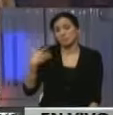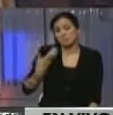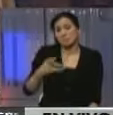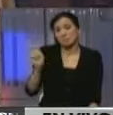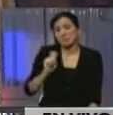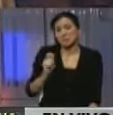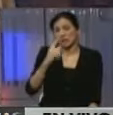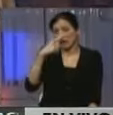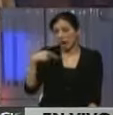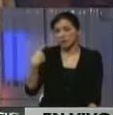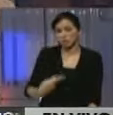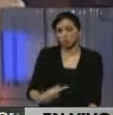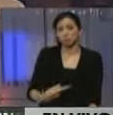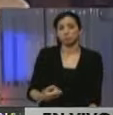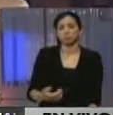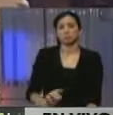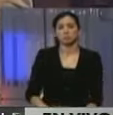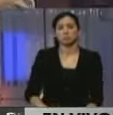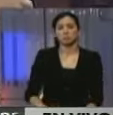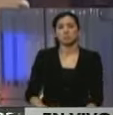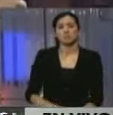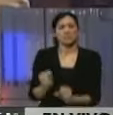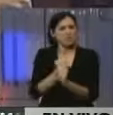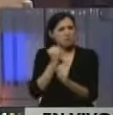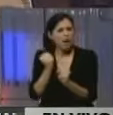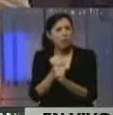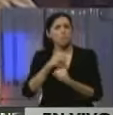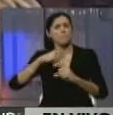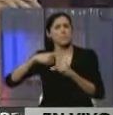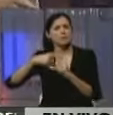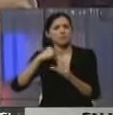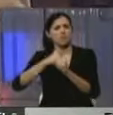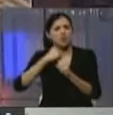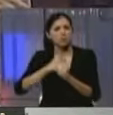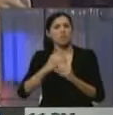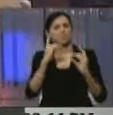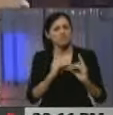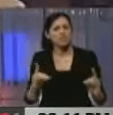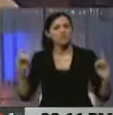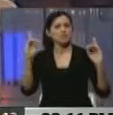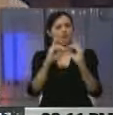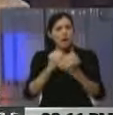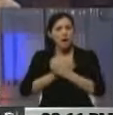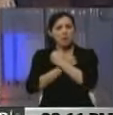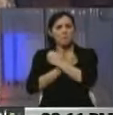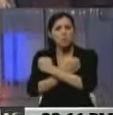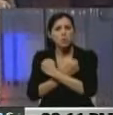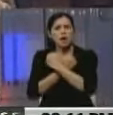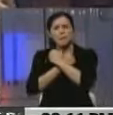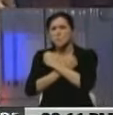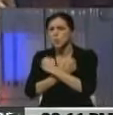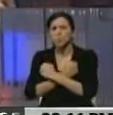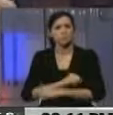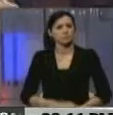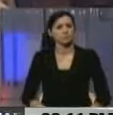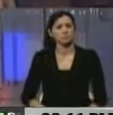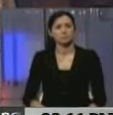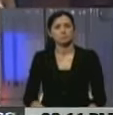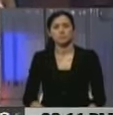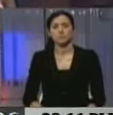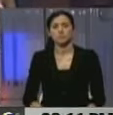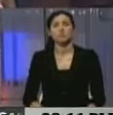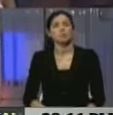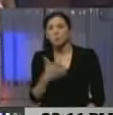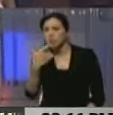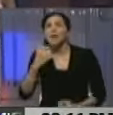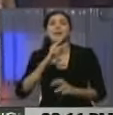del último año. Trabajo, trabajo, dignidad, dignidad, amor, amor y buscar